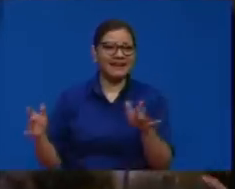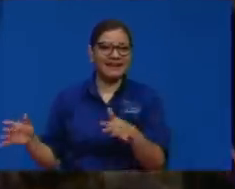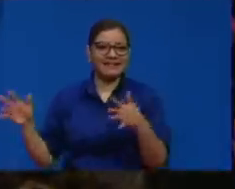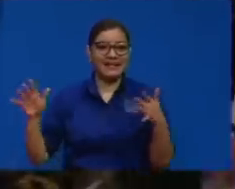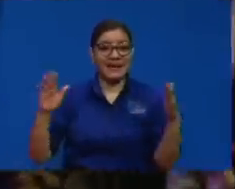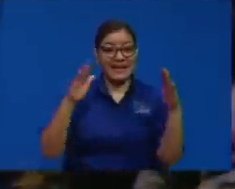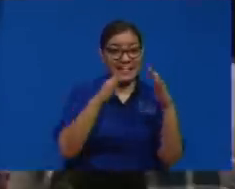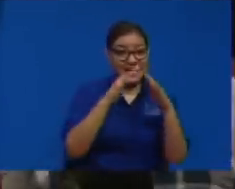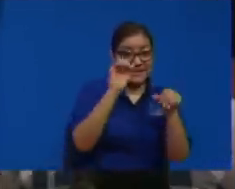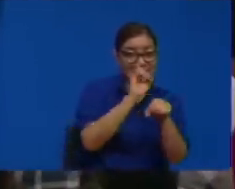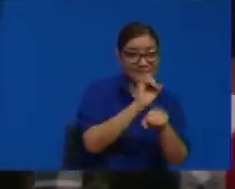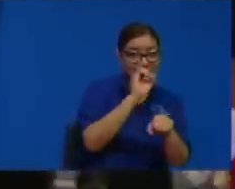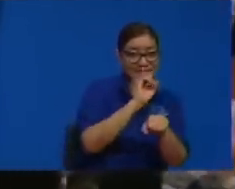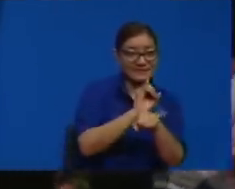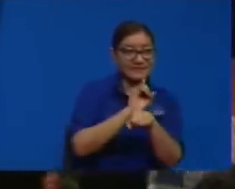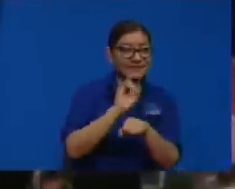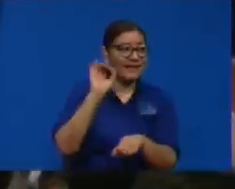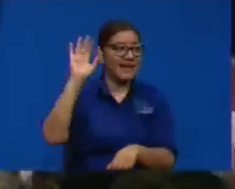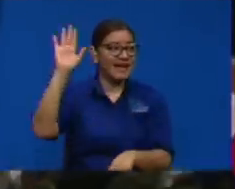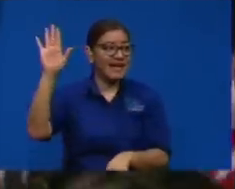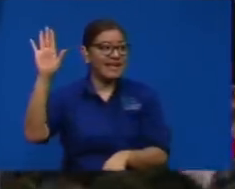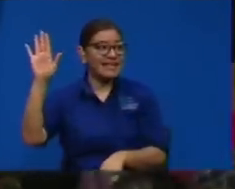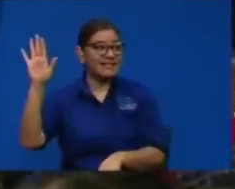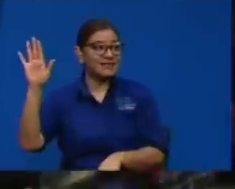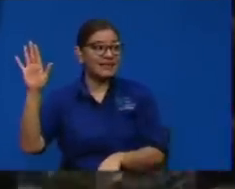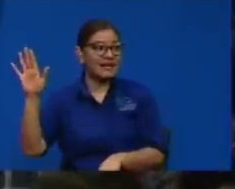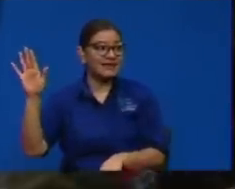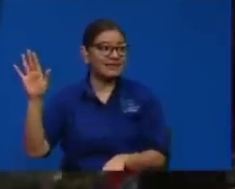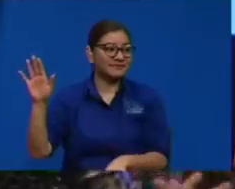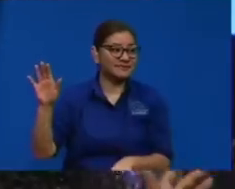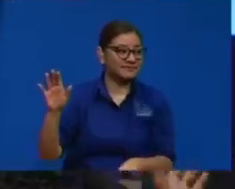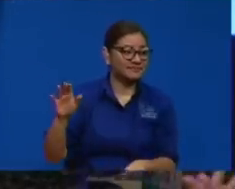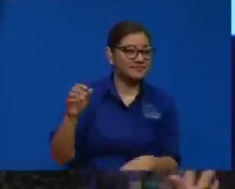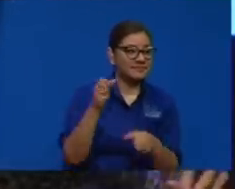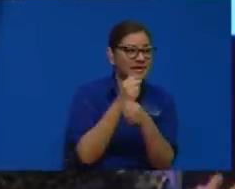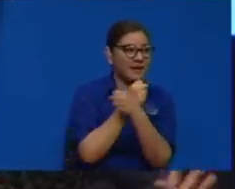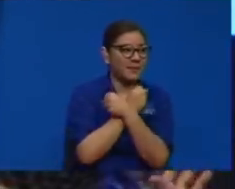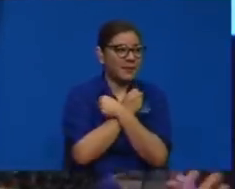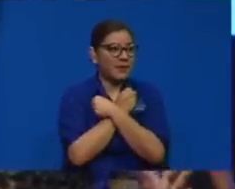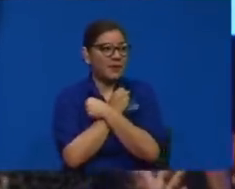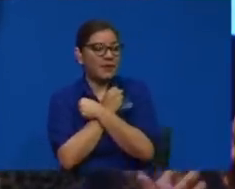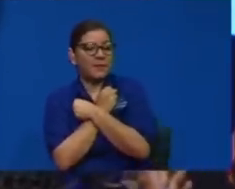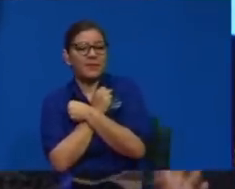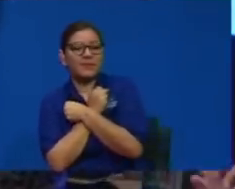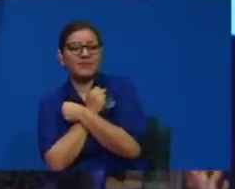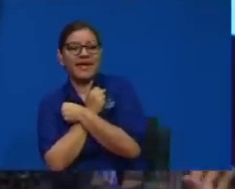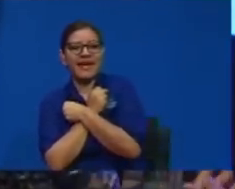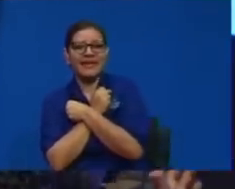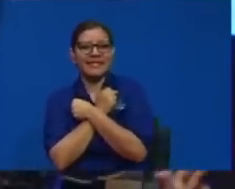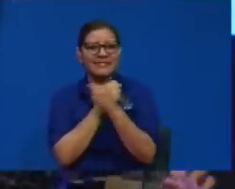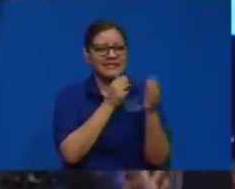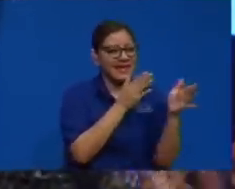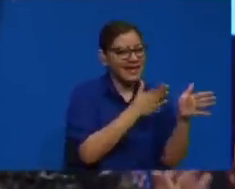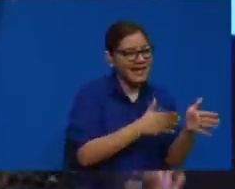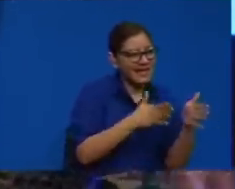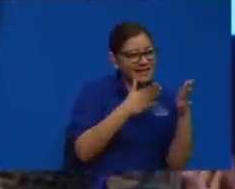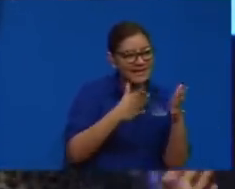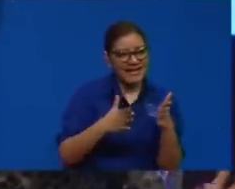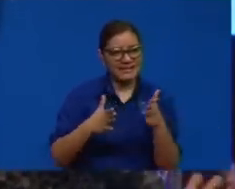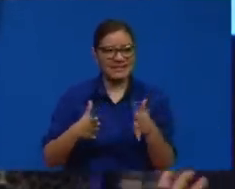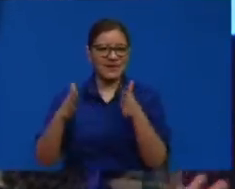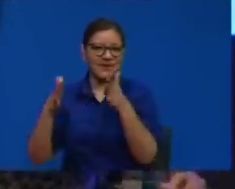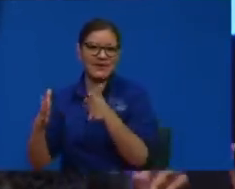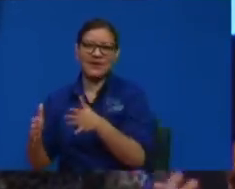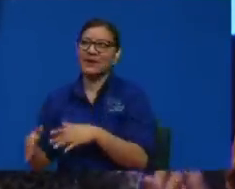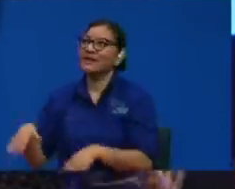En la casa del herrero estoy y su trato ha sido por amor. Punta de